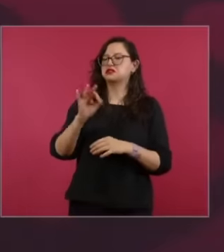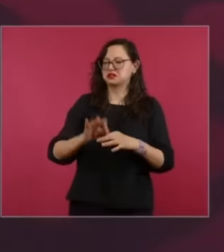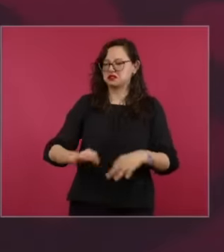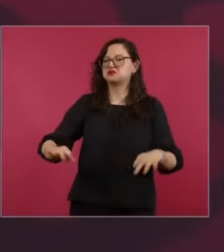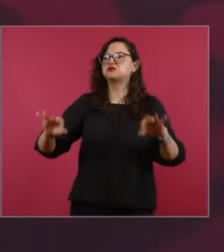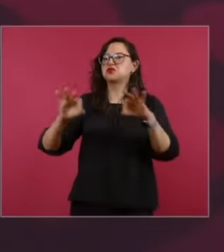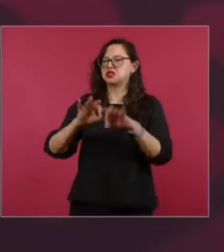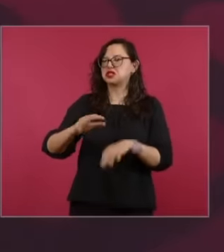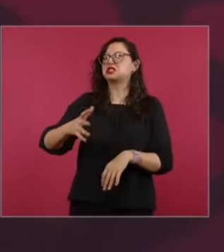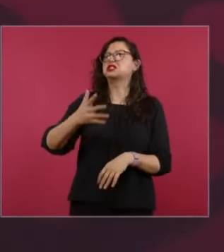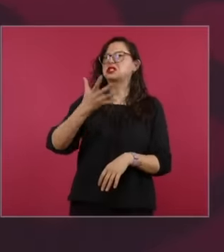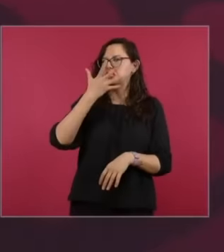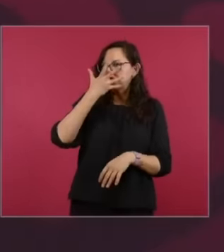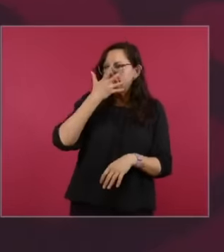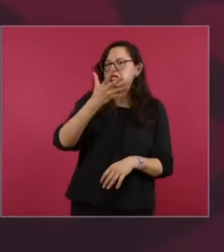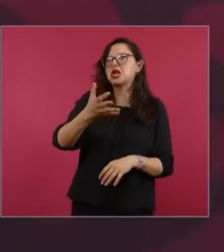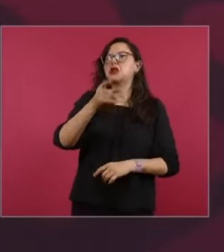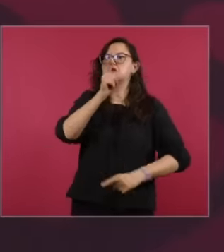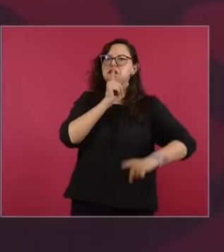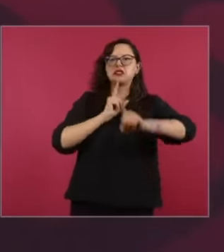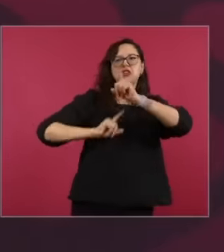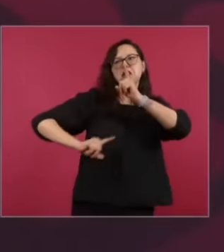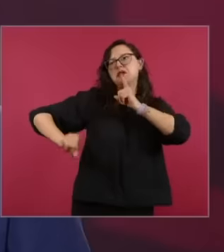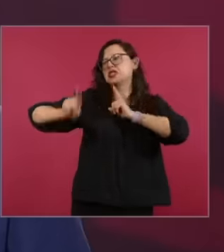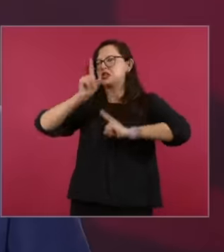pero de a de veras,